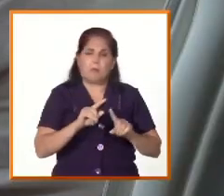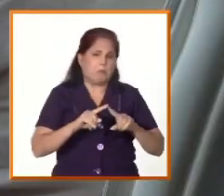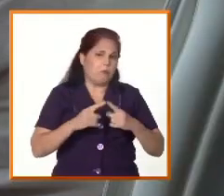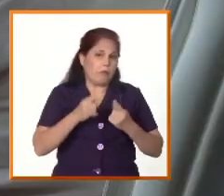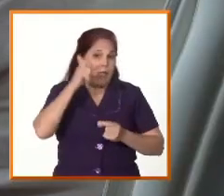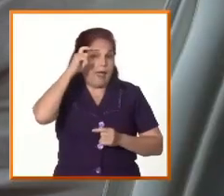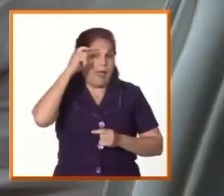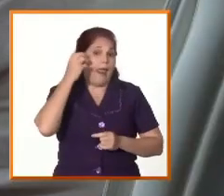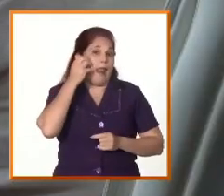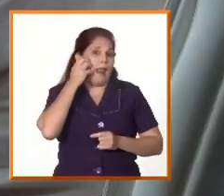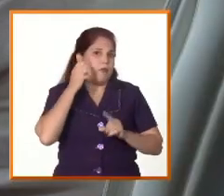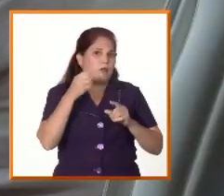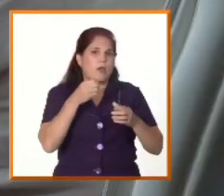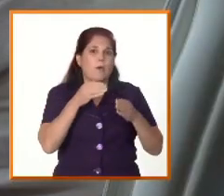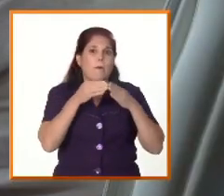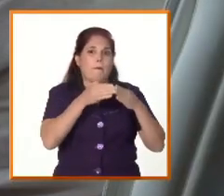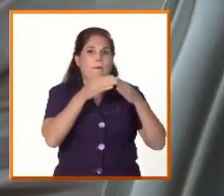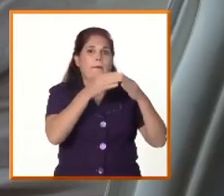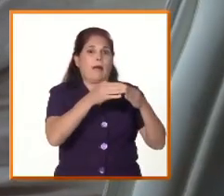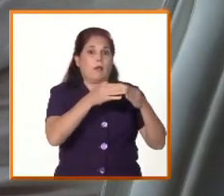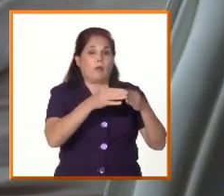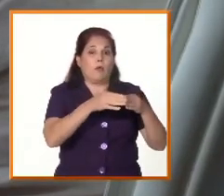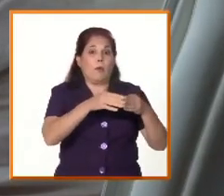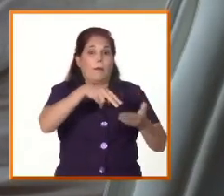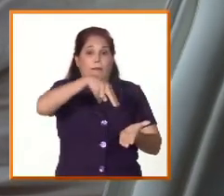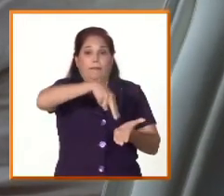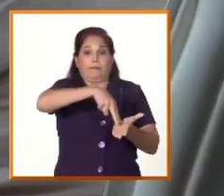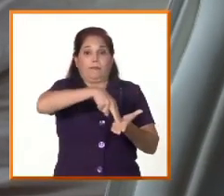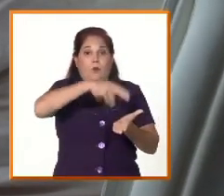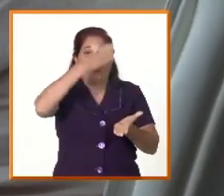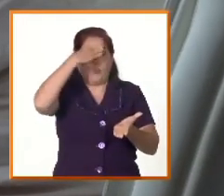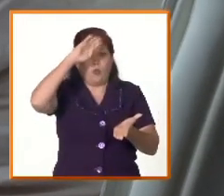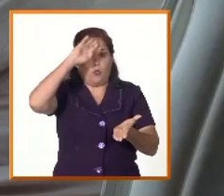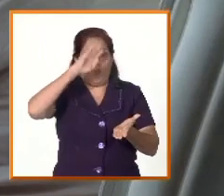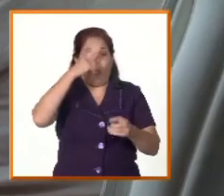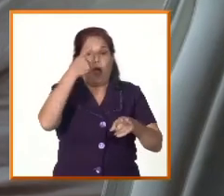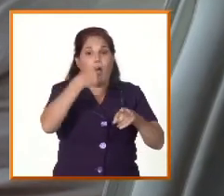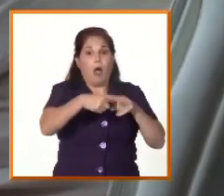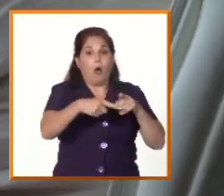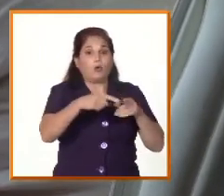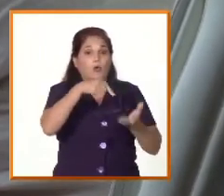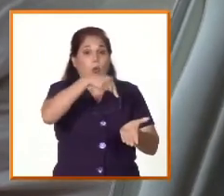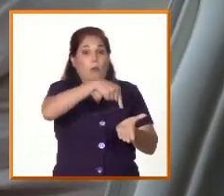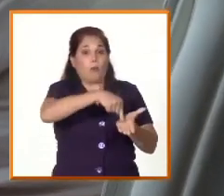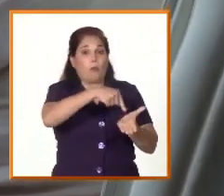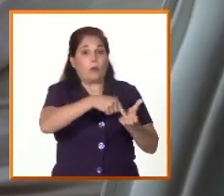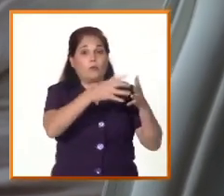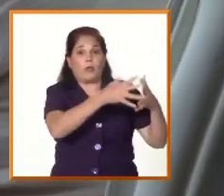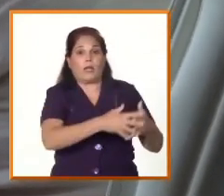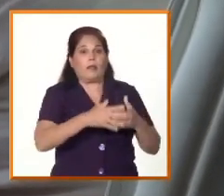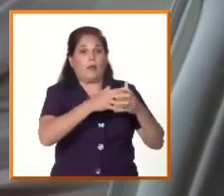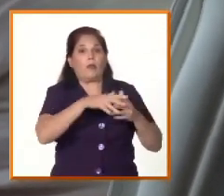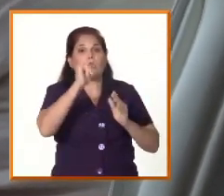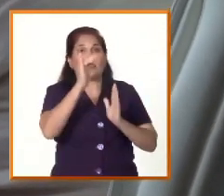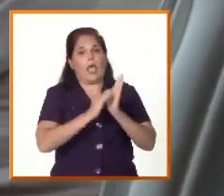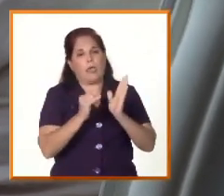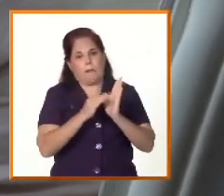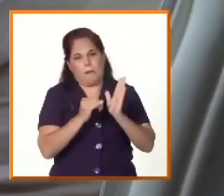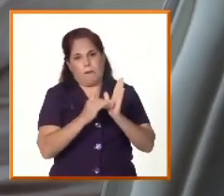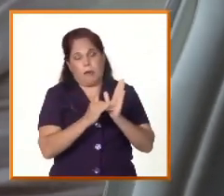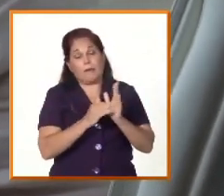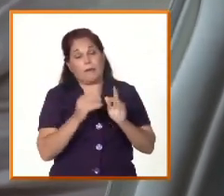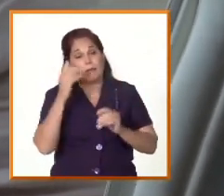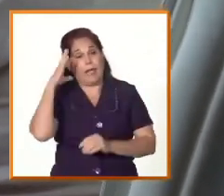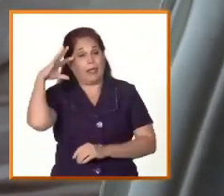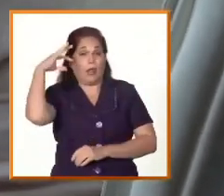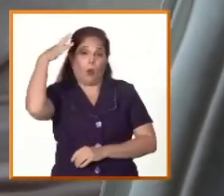cualquier barco que toque Cuba según las leyes norteamericanas no puede ir a Puerto estadounidense durante seis meses y eso evidentemente para cualquier naviera de esta